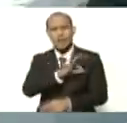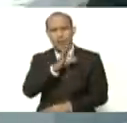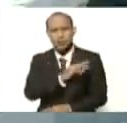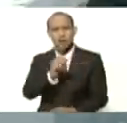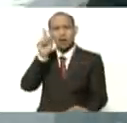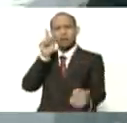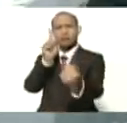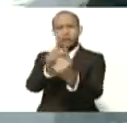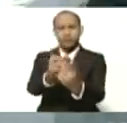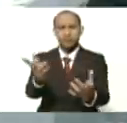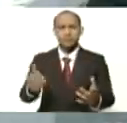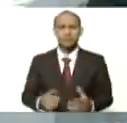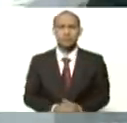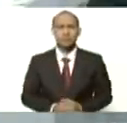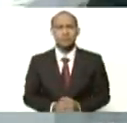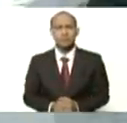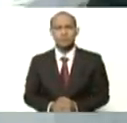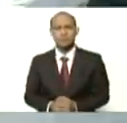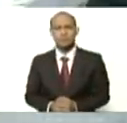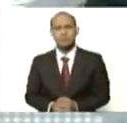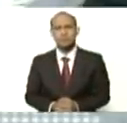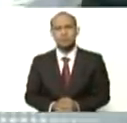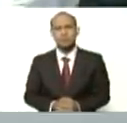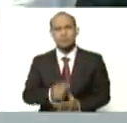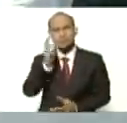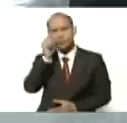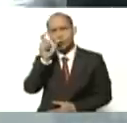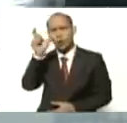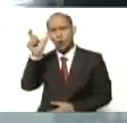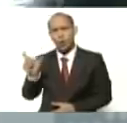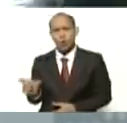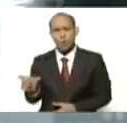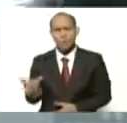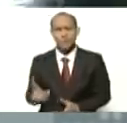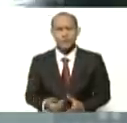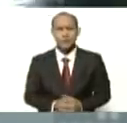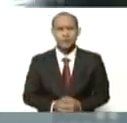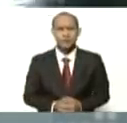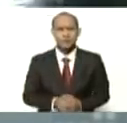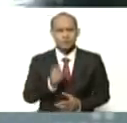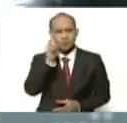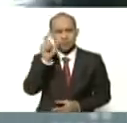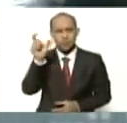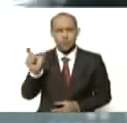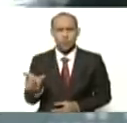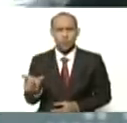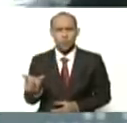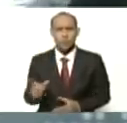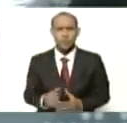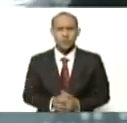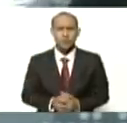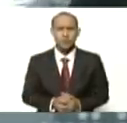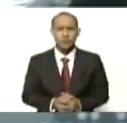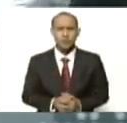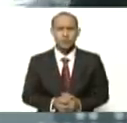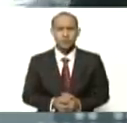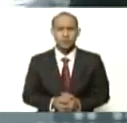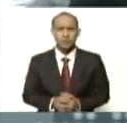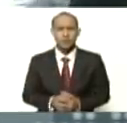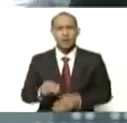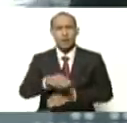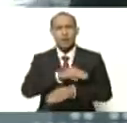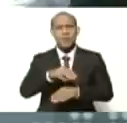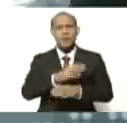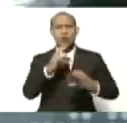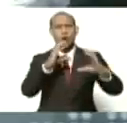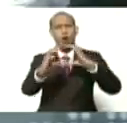llegarme alfred nazaret alfred nazaret niñez ministro de